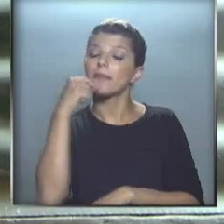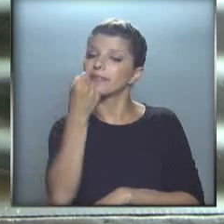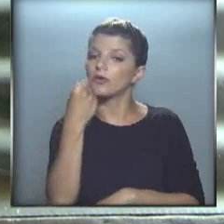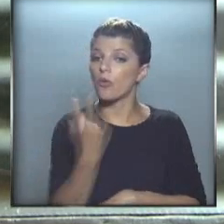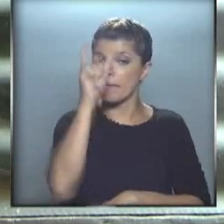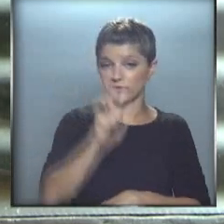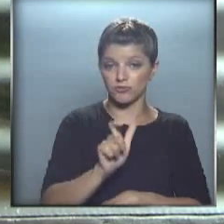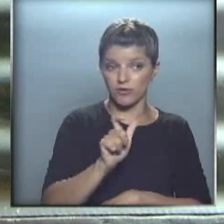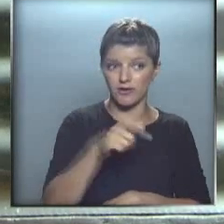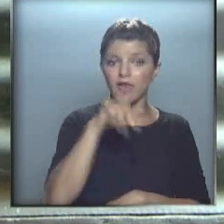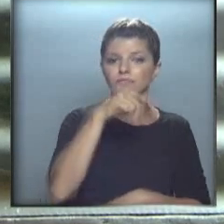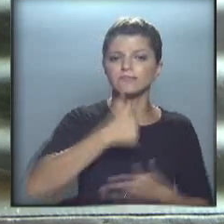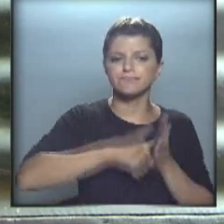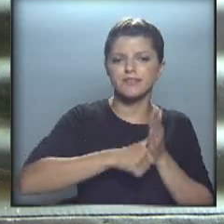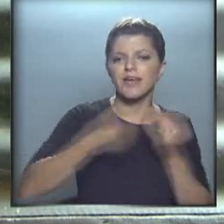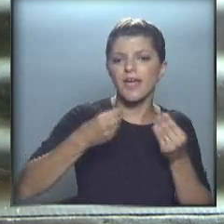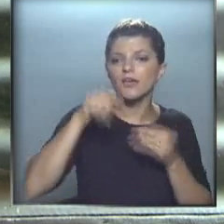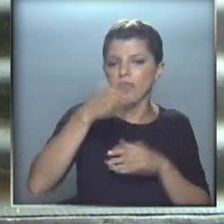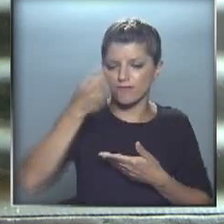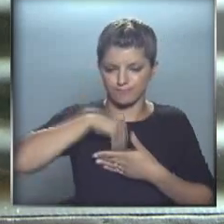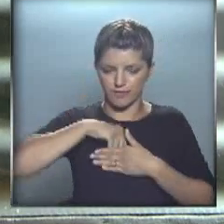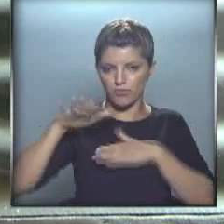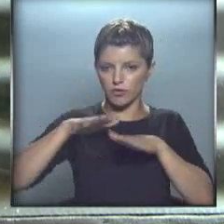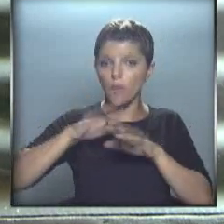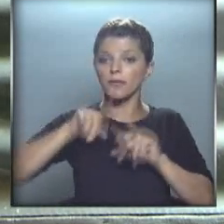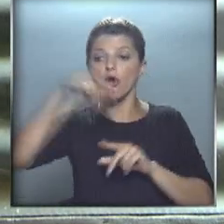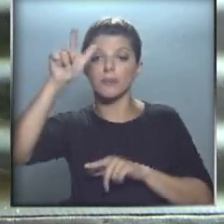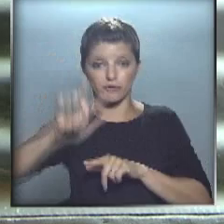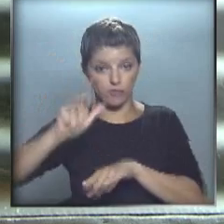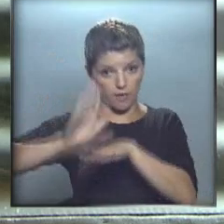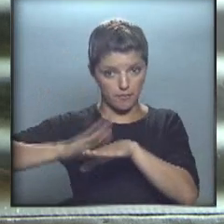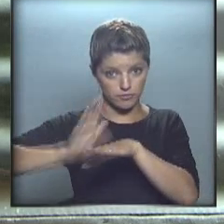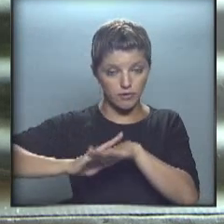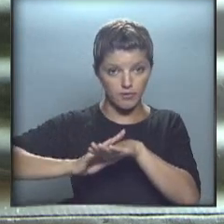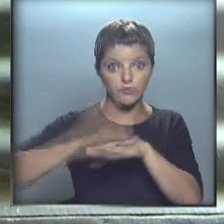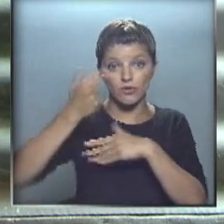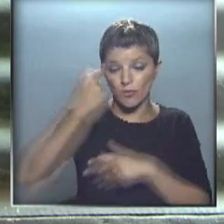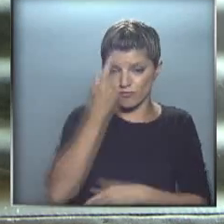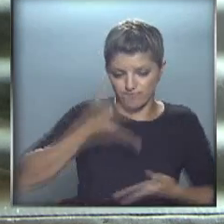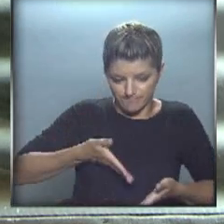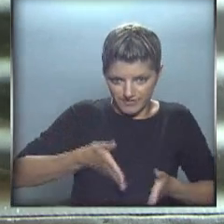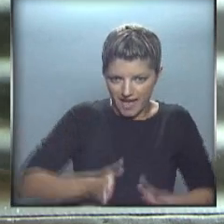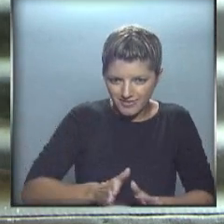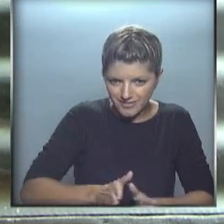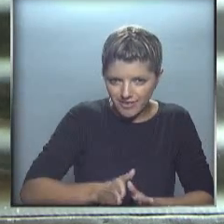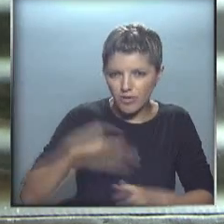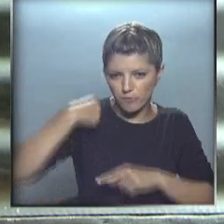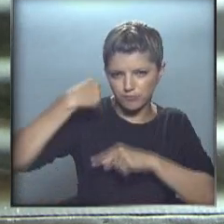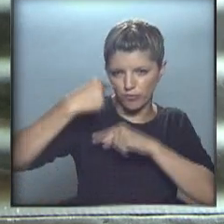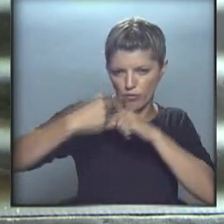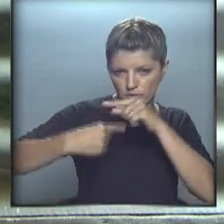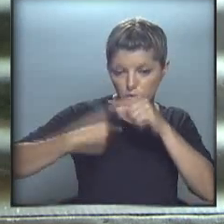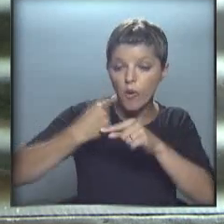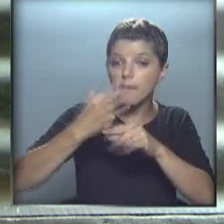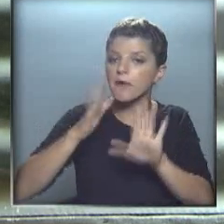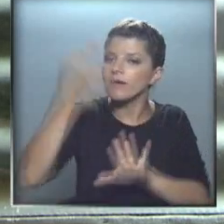hace con lo que hicieron de uno. En definitiva, uno se hace haciendo y uno es lo que hace. Eso es lo que pasa. Pero